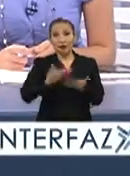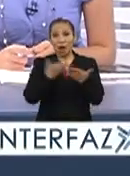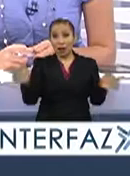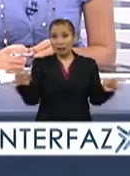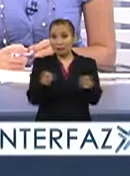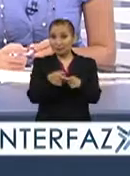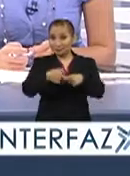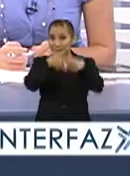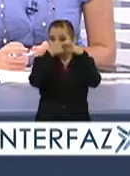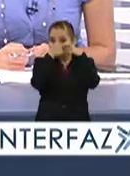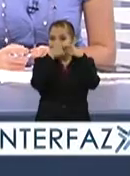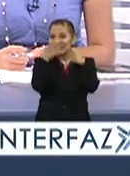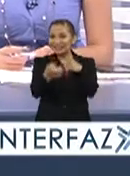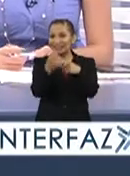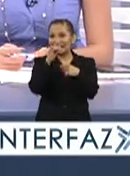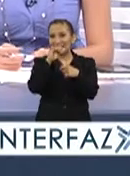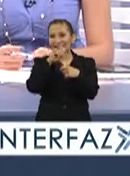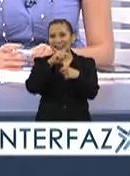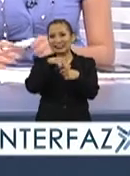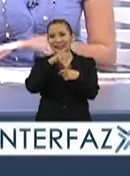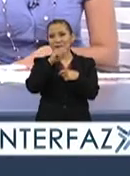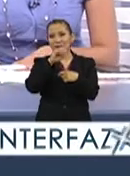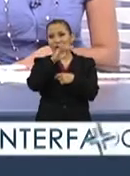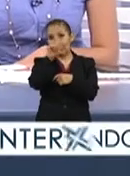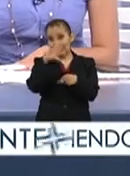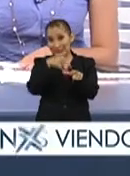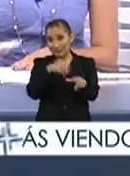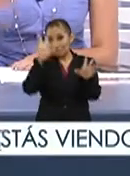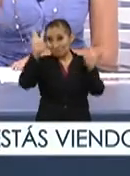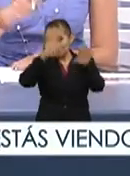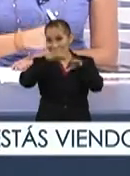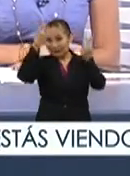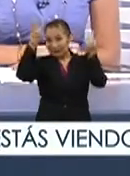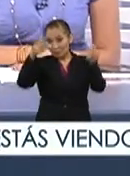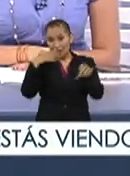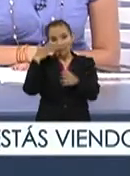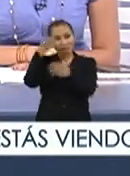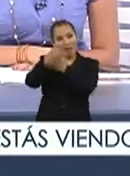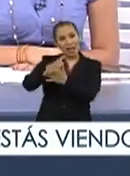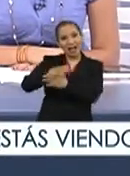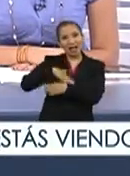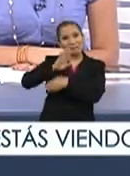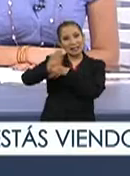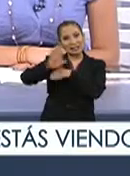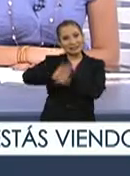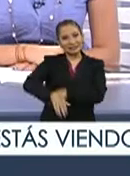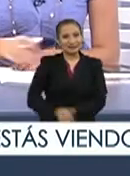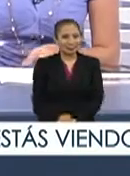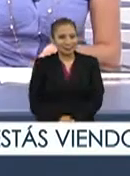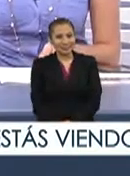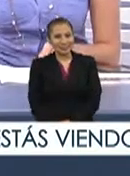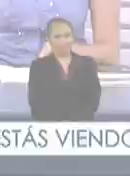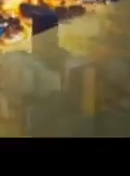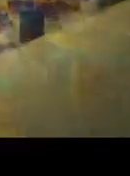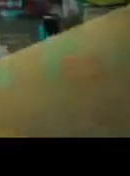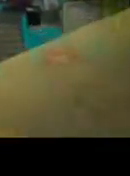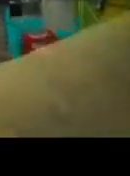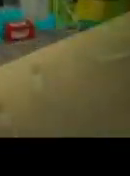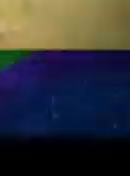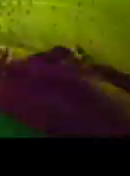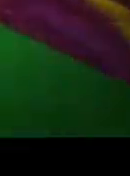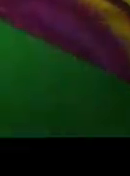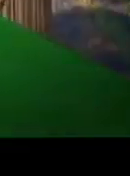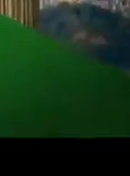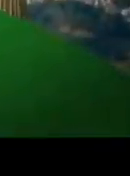Vamos a hacer una pausa, esto es Interfaz, no se vayan, tenemos más temas y por supuesto viajaremos hasta Sao Paulo, Brasil.